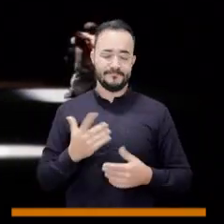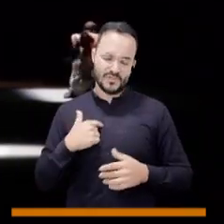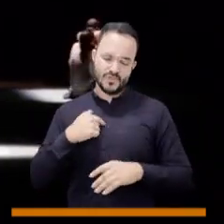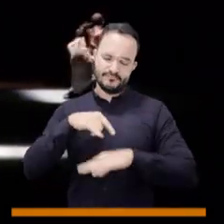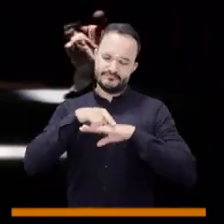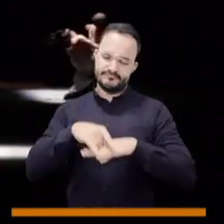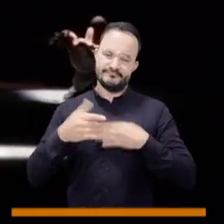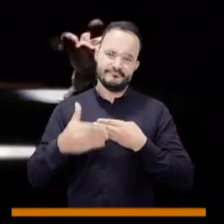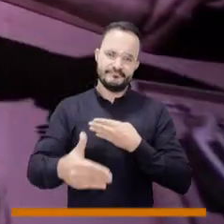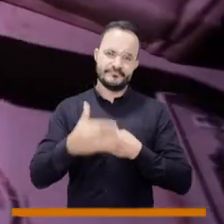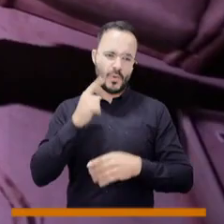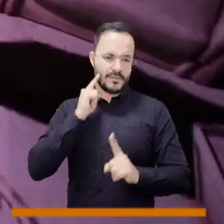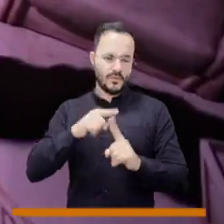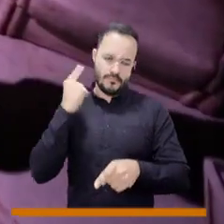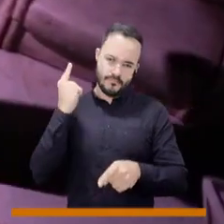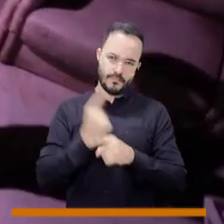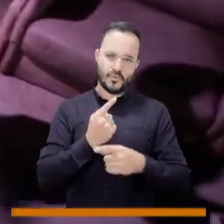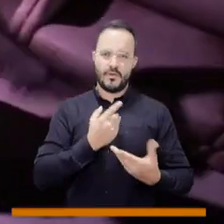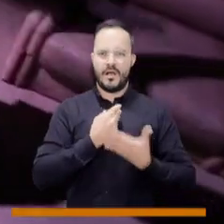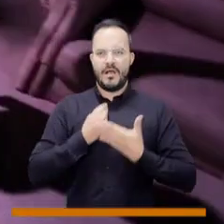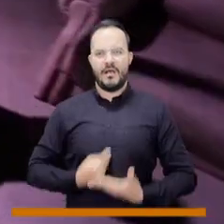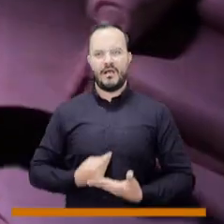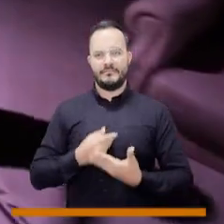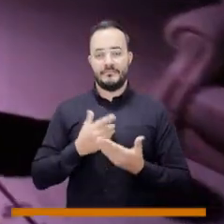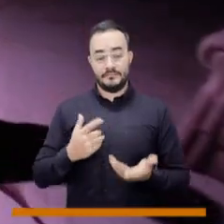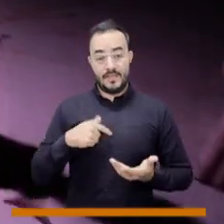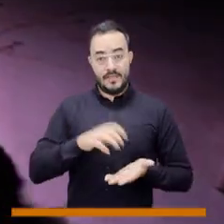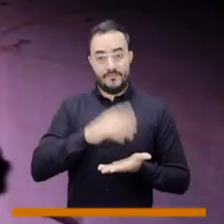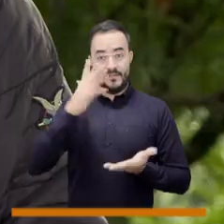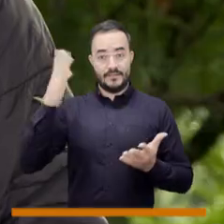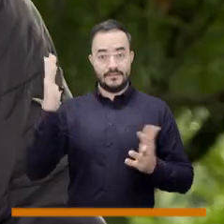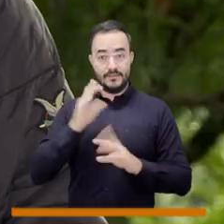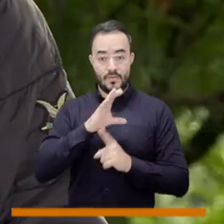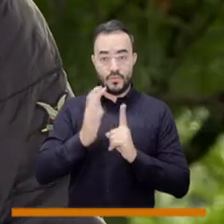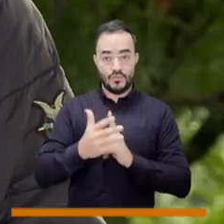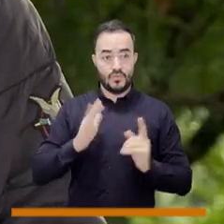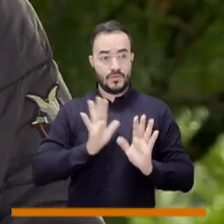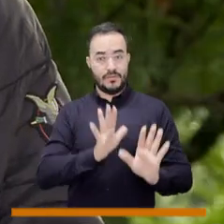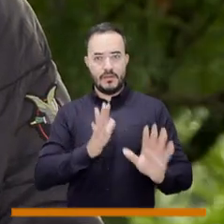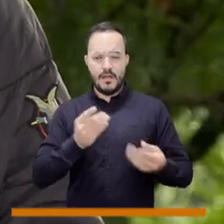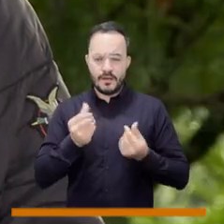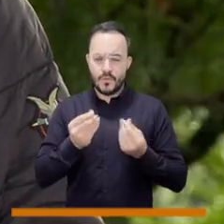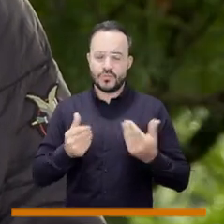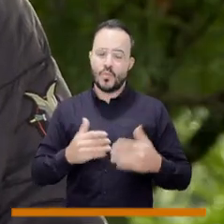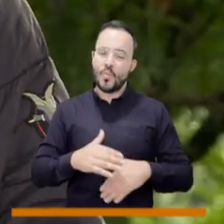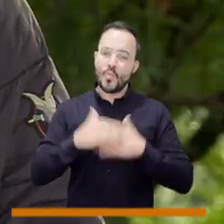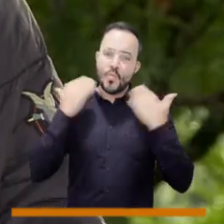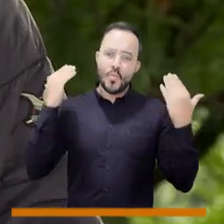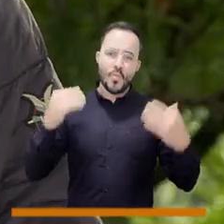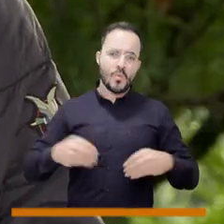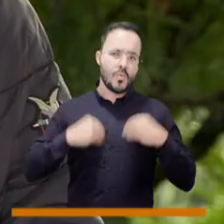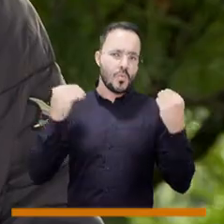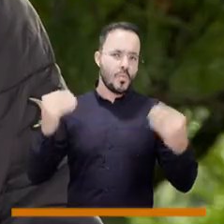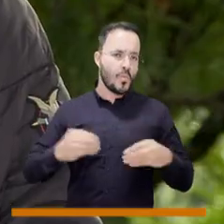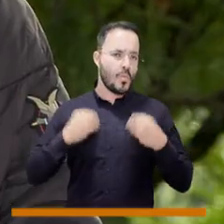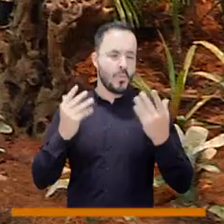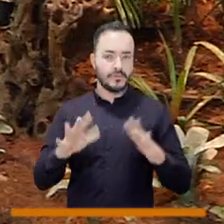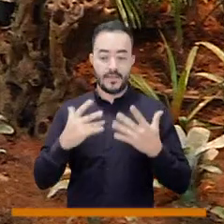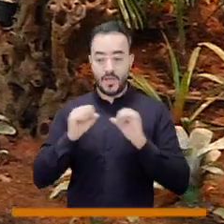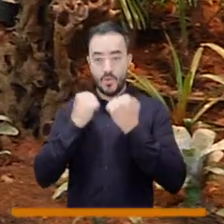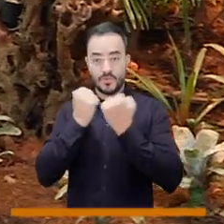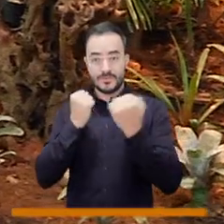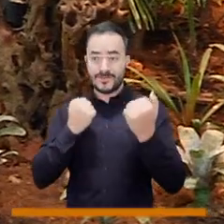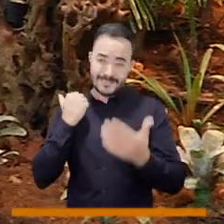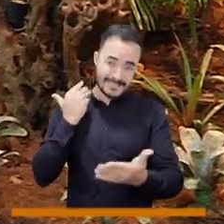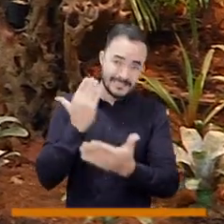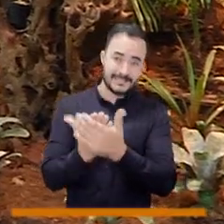haré todo el control político para que se garantice, porque, por ejemplo, este año sufrimos mucho con la Fiesta del Libro y la Cultura, con los recursos para la Fiesta del Libro y la Cultura.